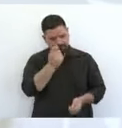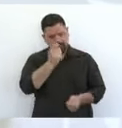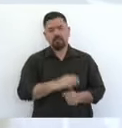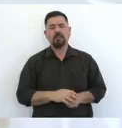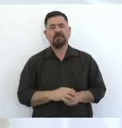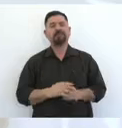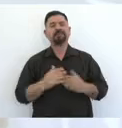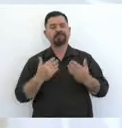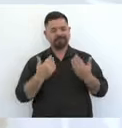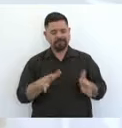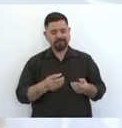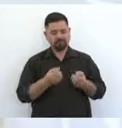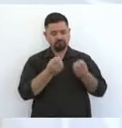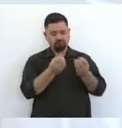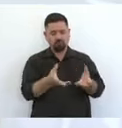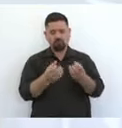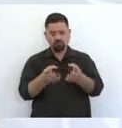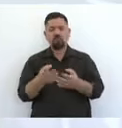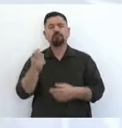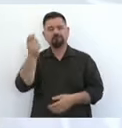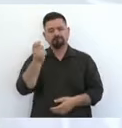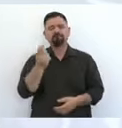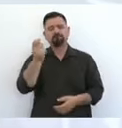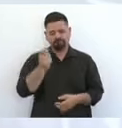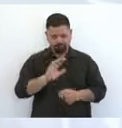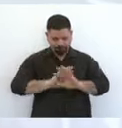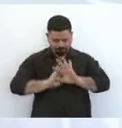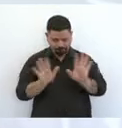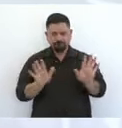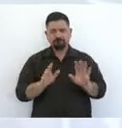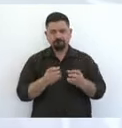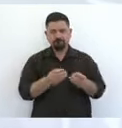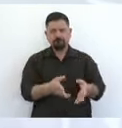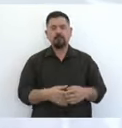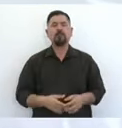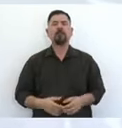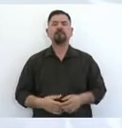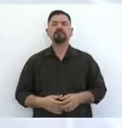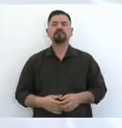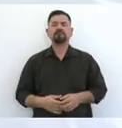Van a tener su pensión aquí en estos